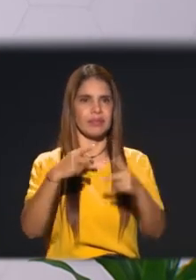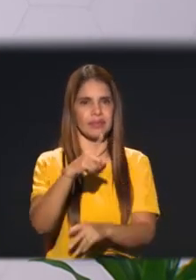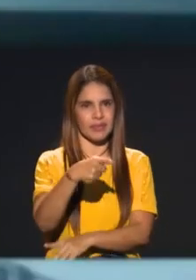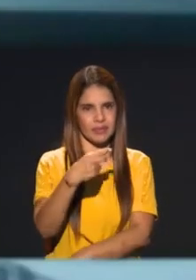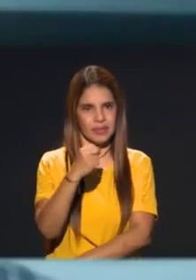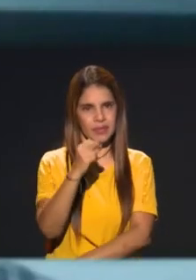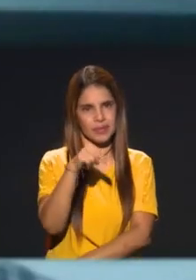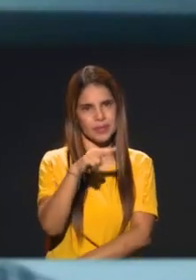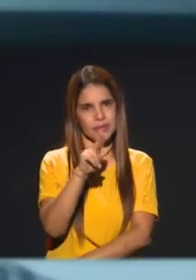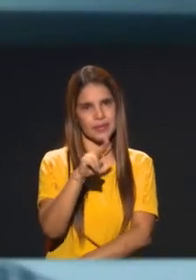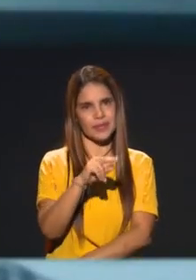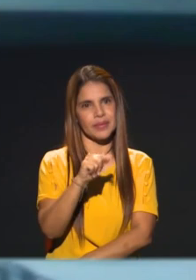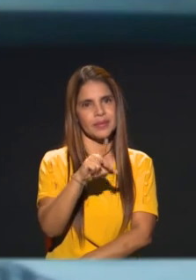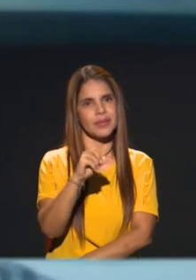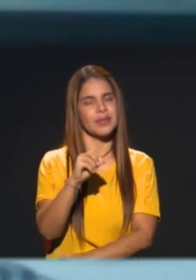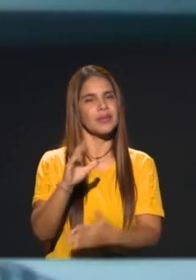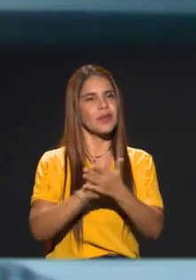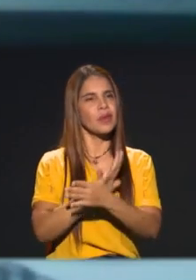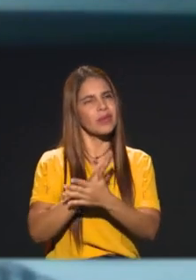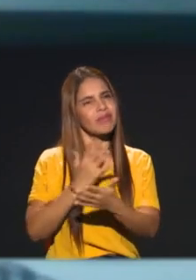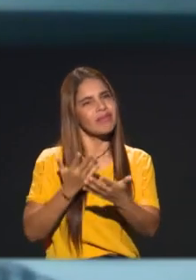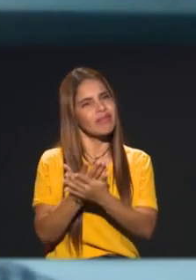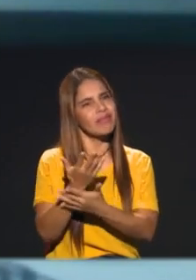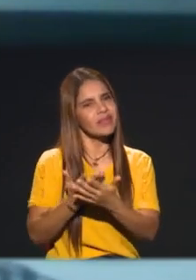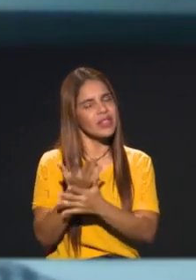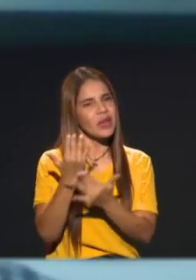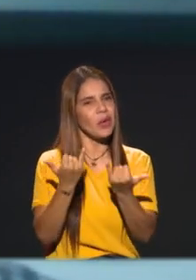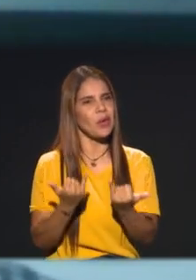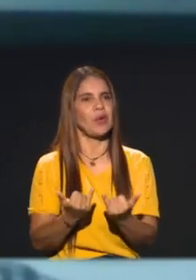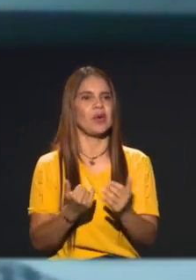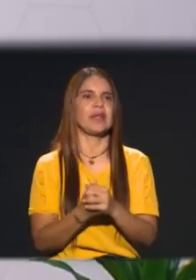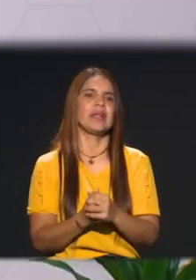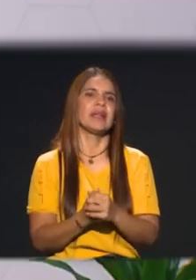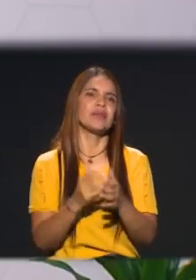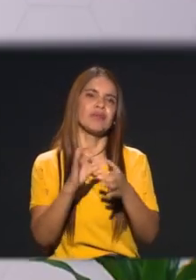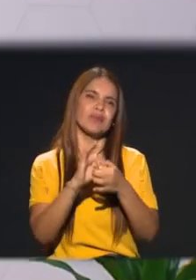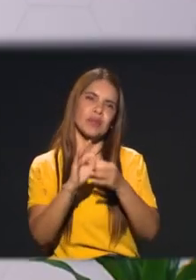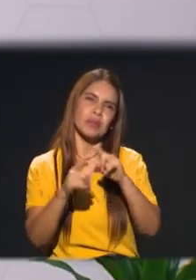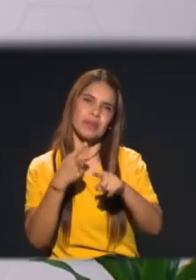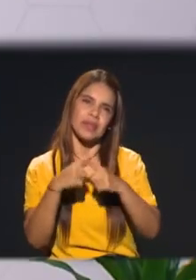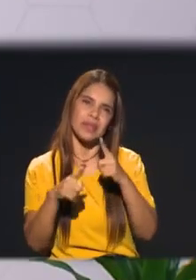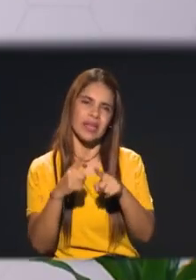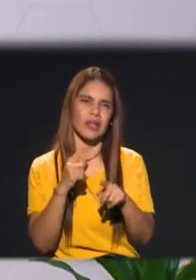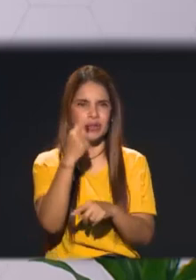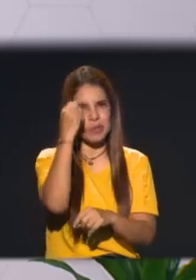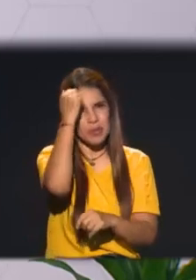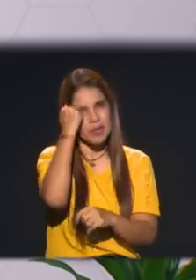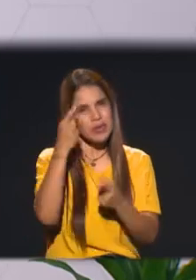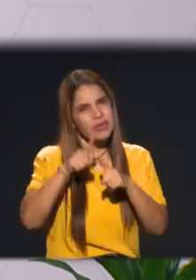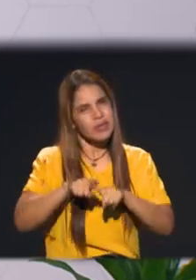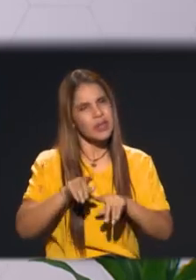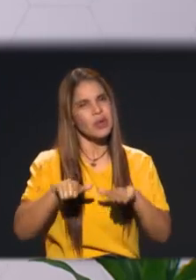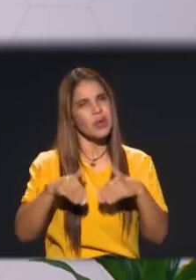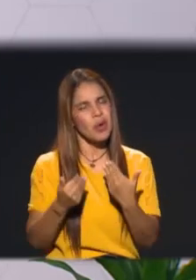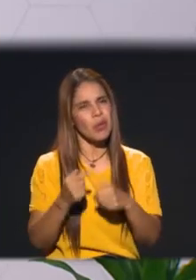que nos cuente cuáles son como esas recomendaciones que hoy les hacen a sus colegas para que podamos llevar,